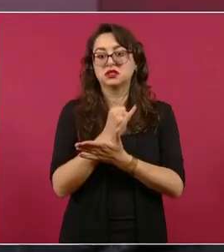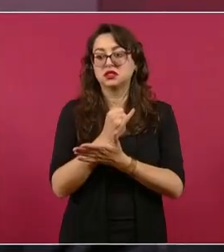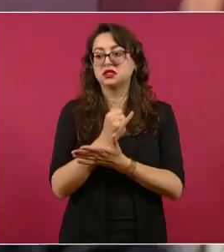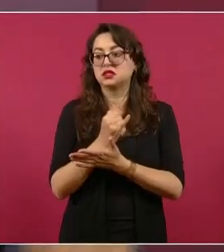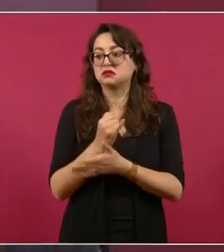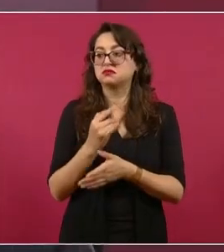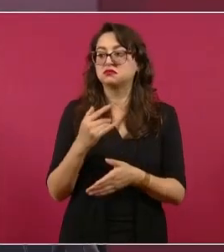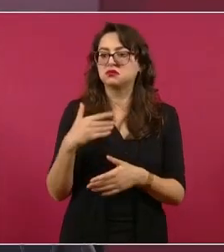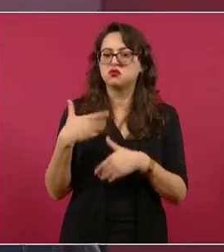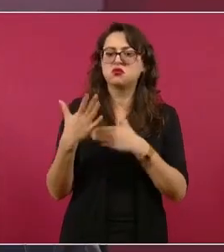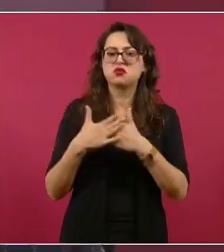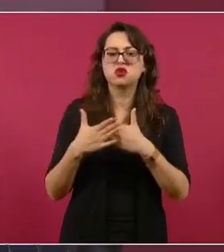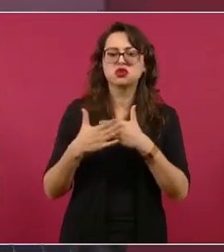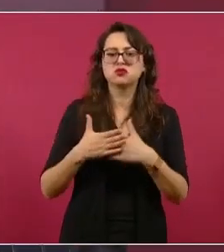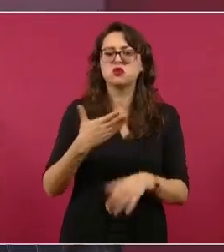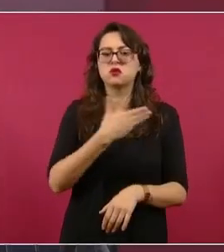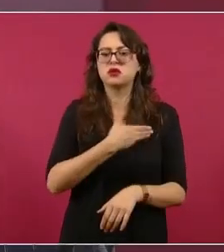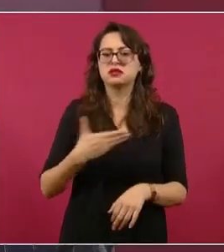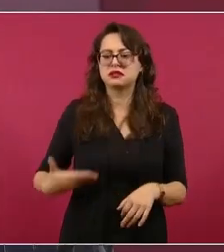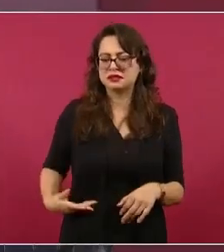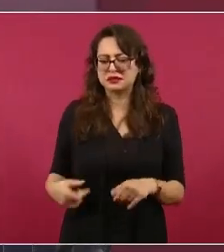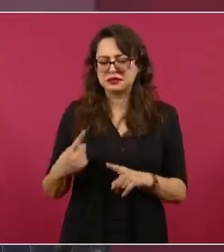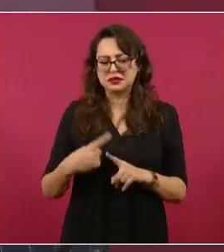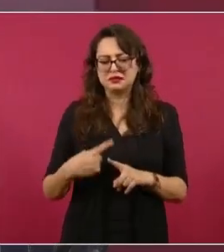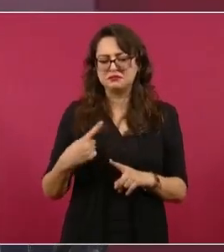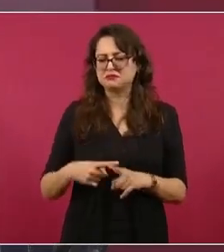imponer a un presidente de México.